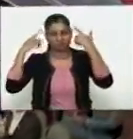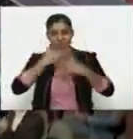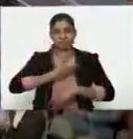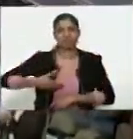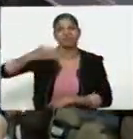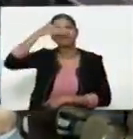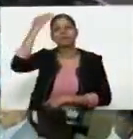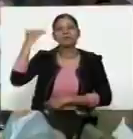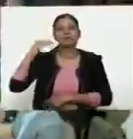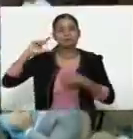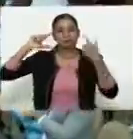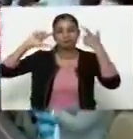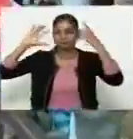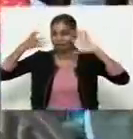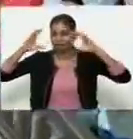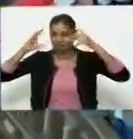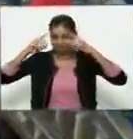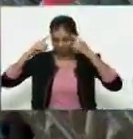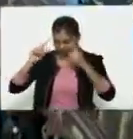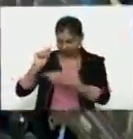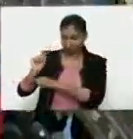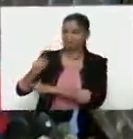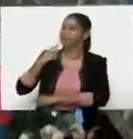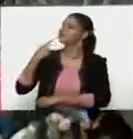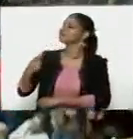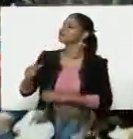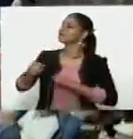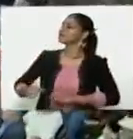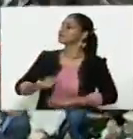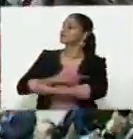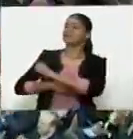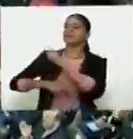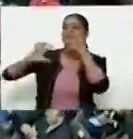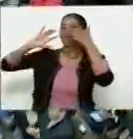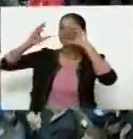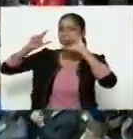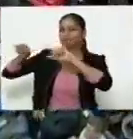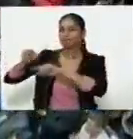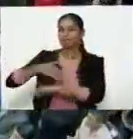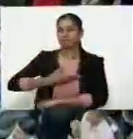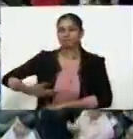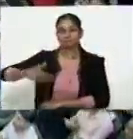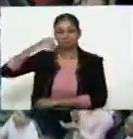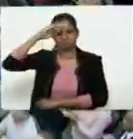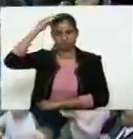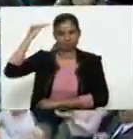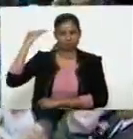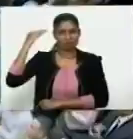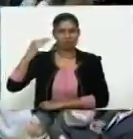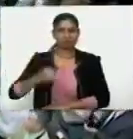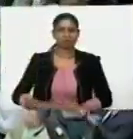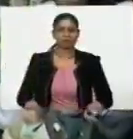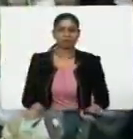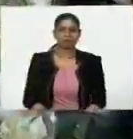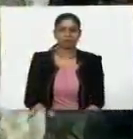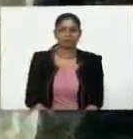desde acá y te lo decimos con fuerza. Será tu peor pesadilla, Donald Trump.